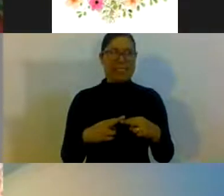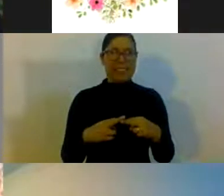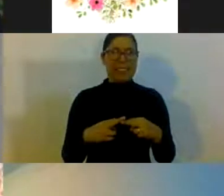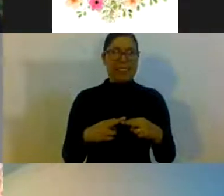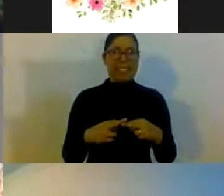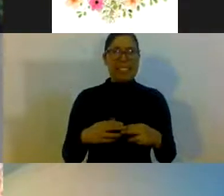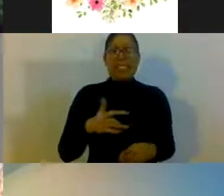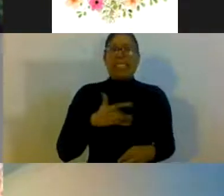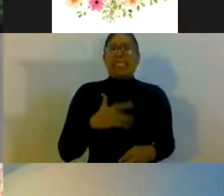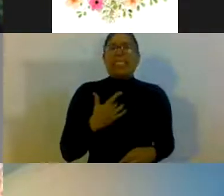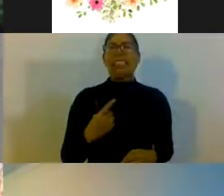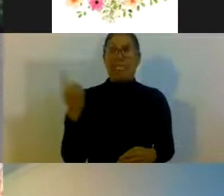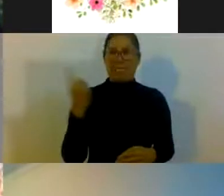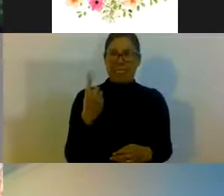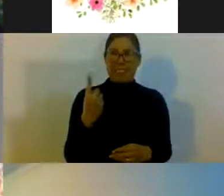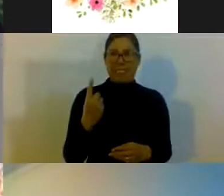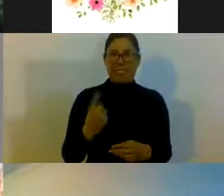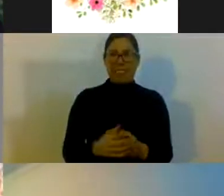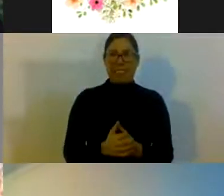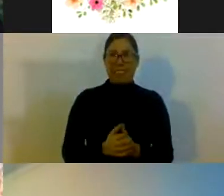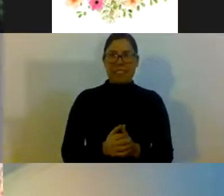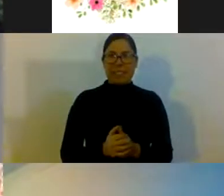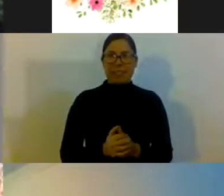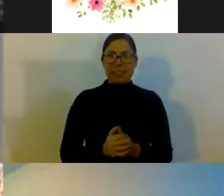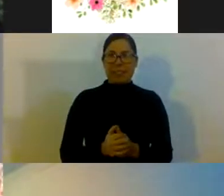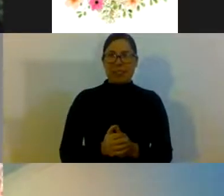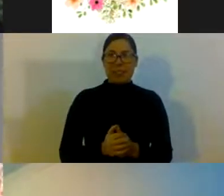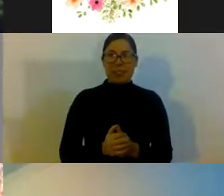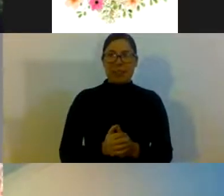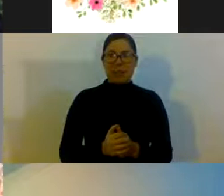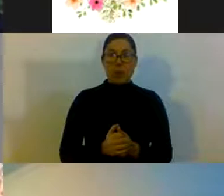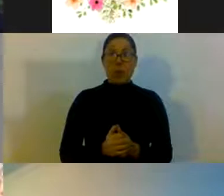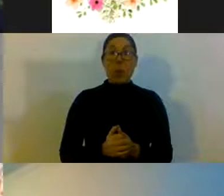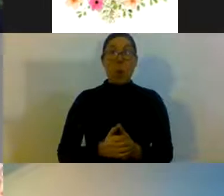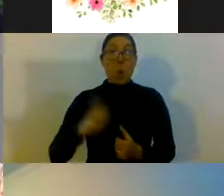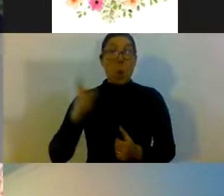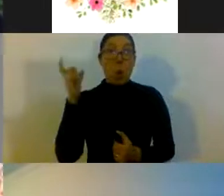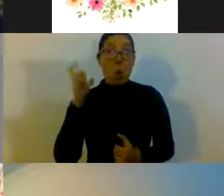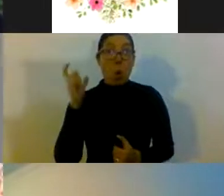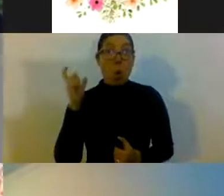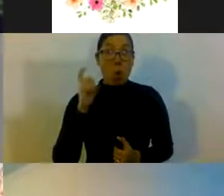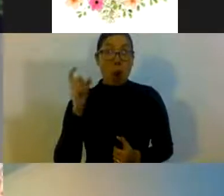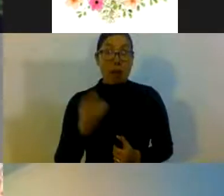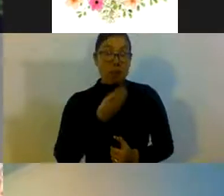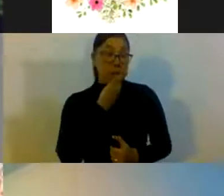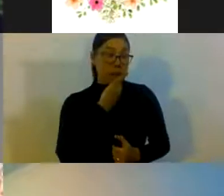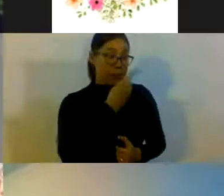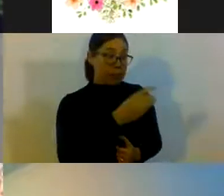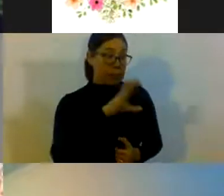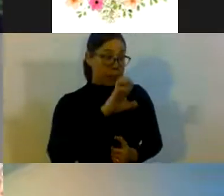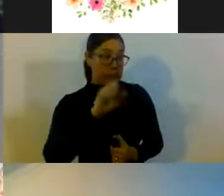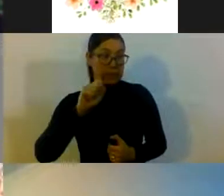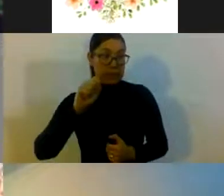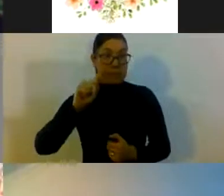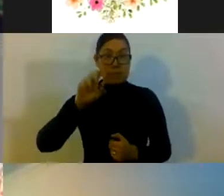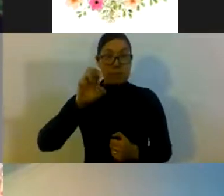su emoción, si le pudiéramos dar este nombre, al decirle a Estela que tenía que a decir lo que no le gustaba y si no